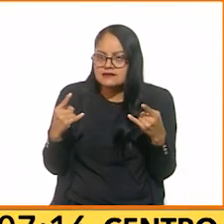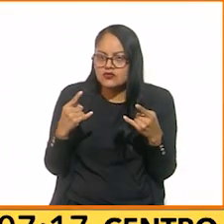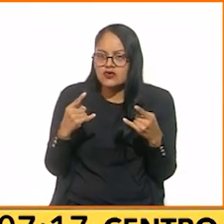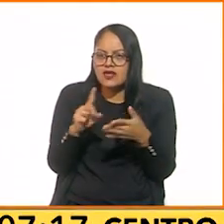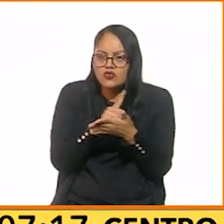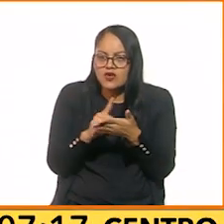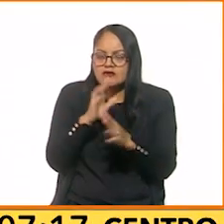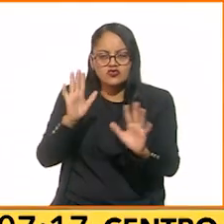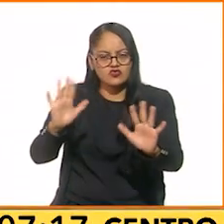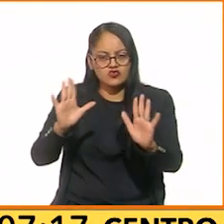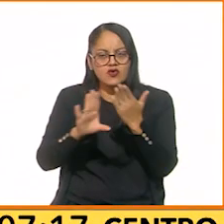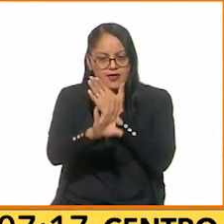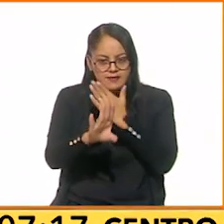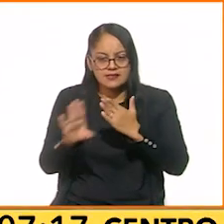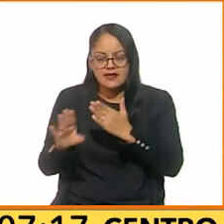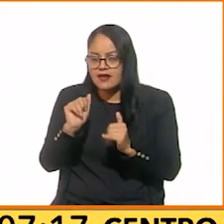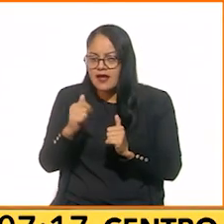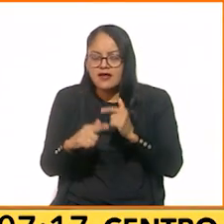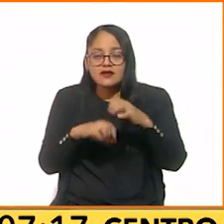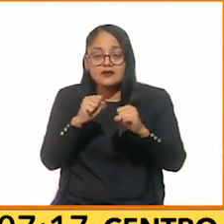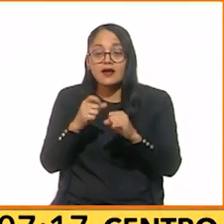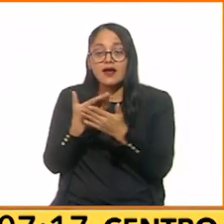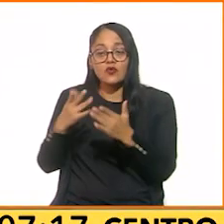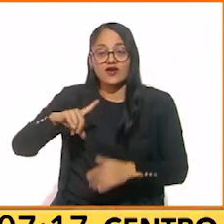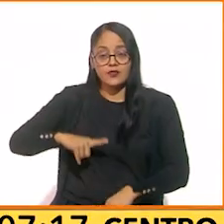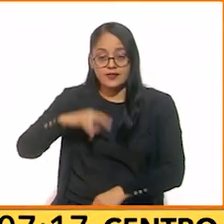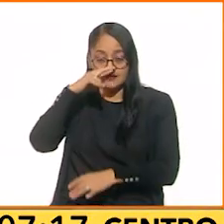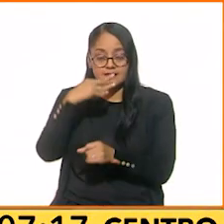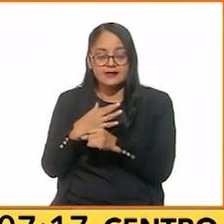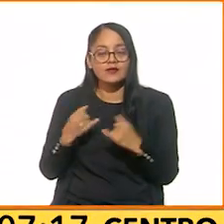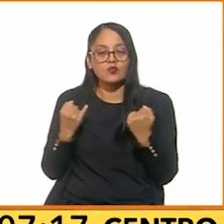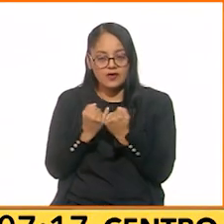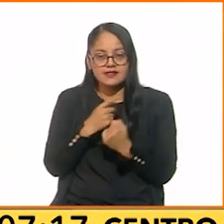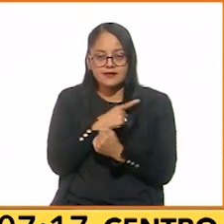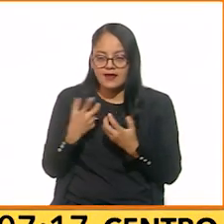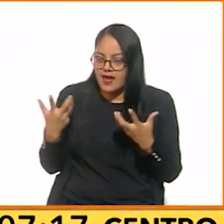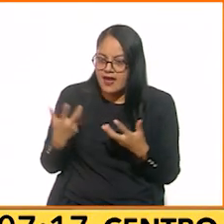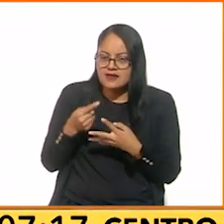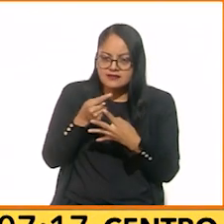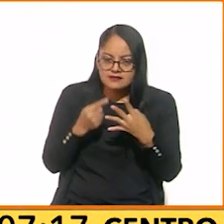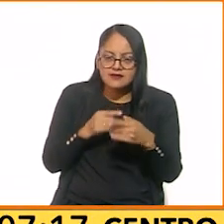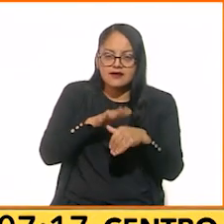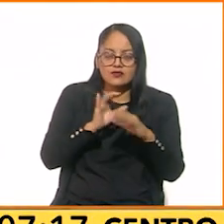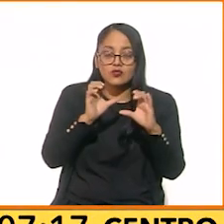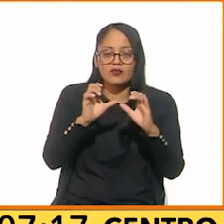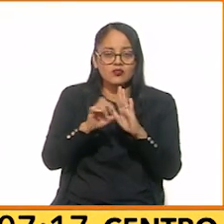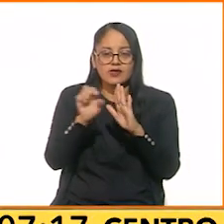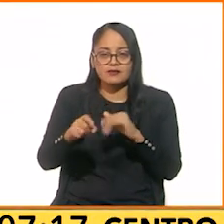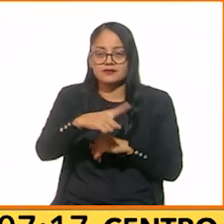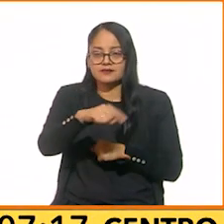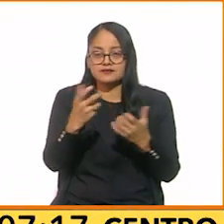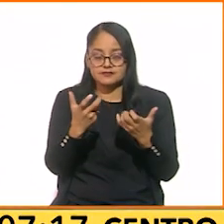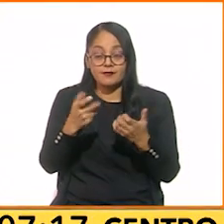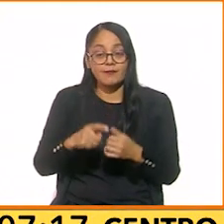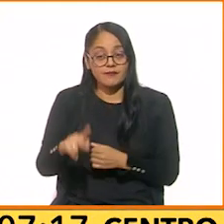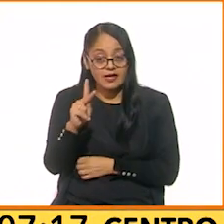consumo, lo más que podamos en nuestro alcance. Le toca al Estado claramente haciendo acciones preventivas como las que pueden estar realizando,